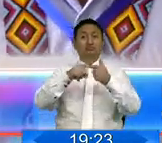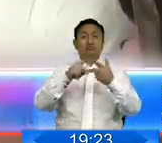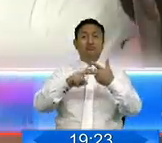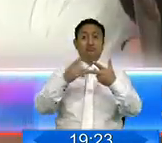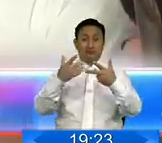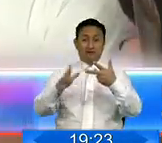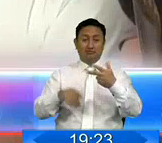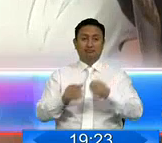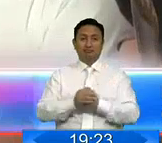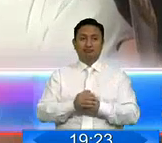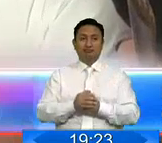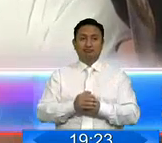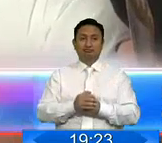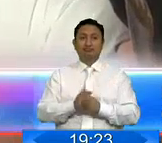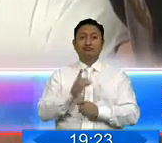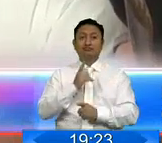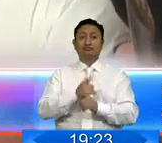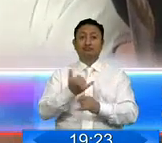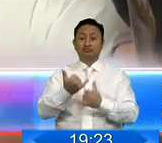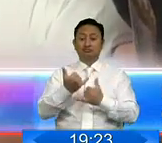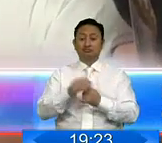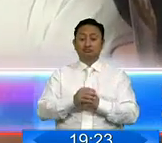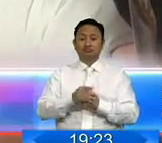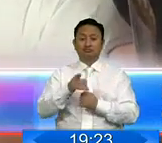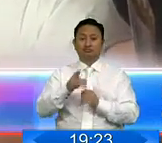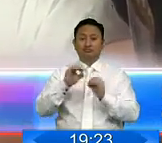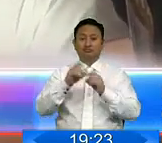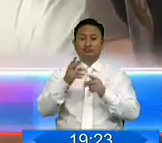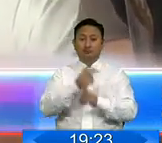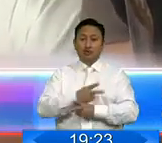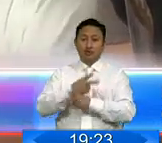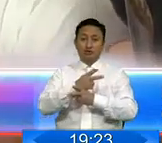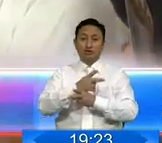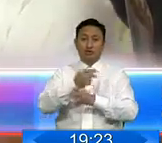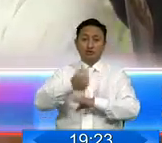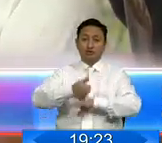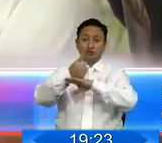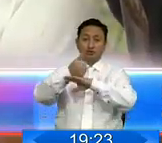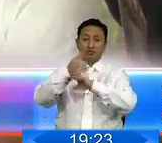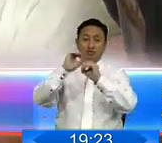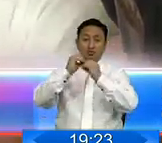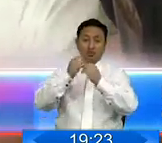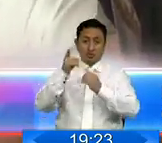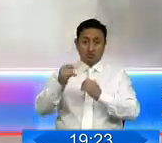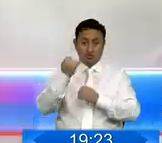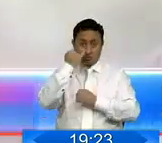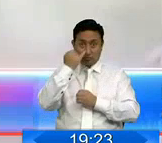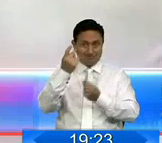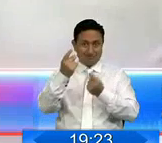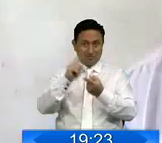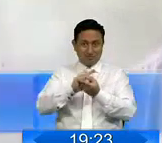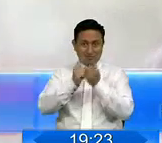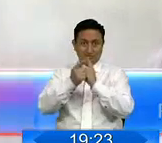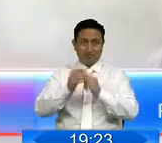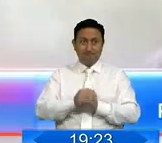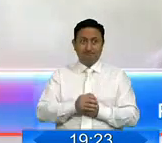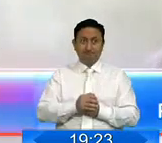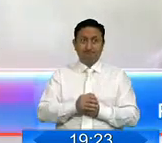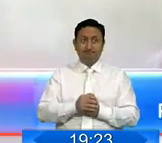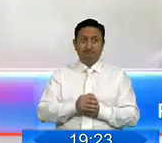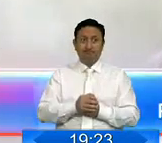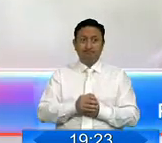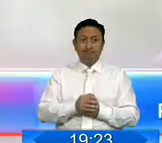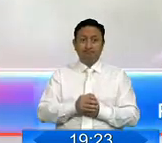judicialmente. Por ello dice que se impone la reestructuración del Consejo de Gobierno de la organización a corto plazo. Por lo menos hasta hoy hay